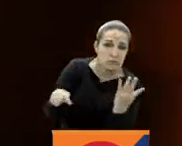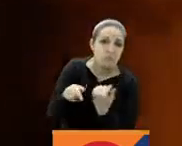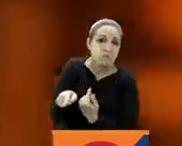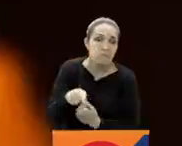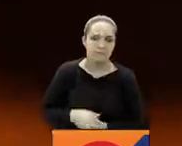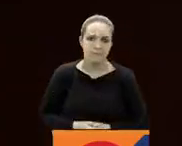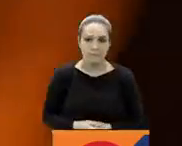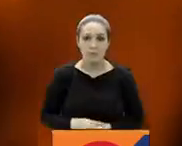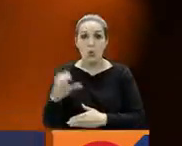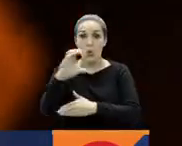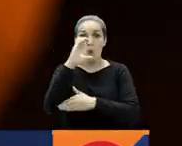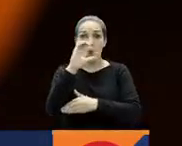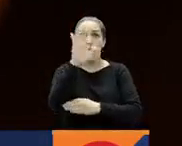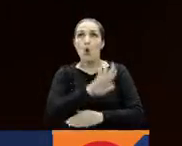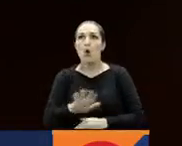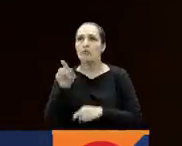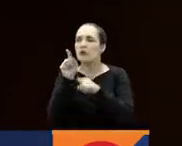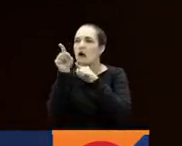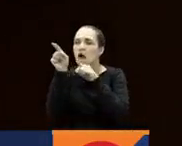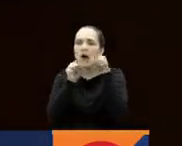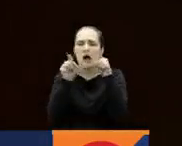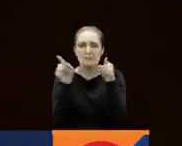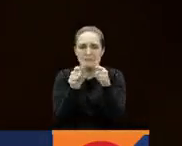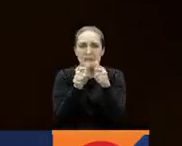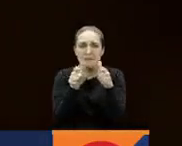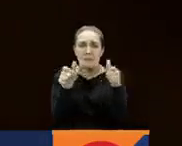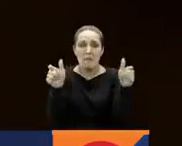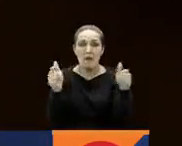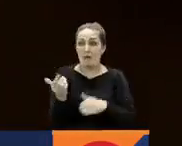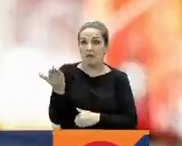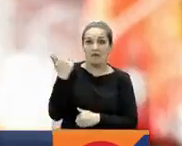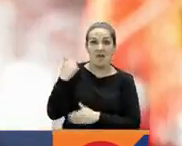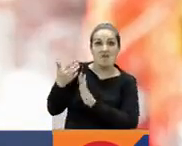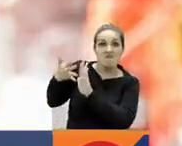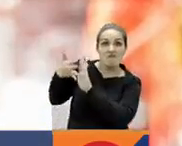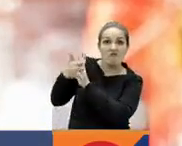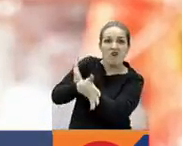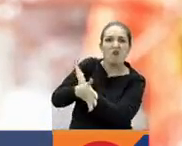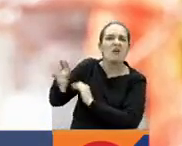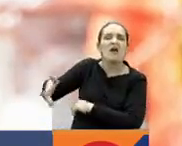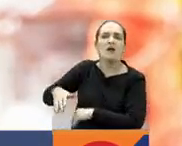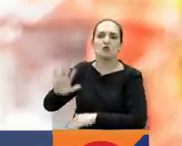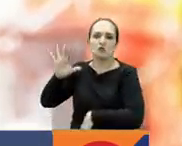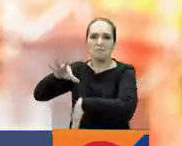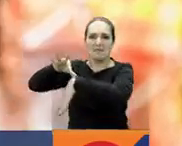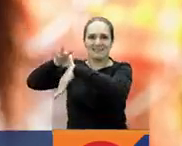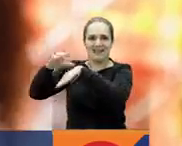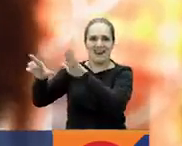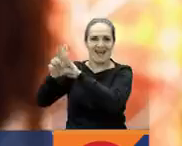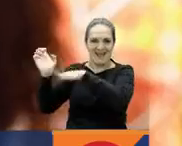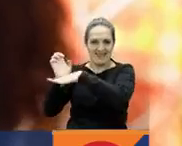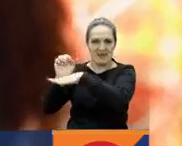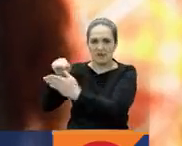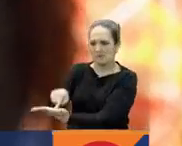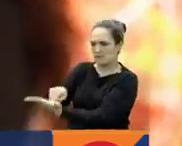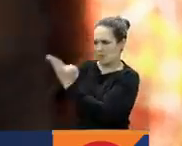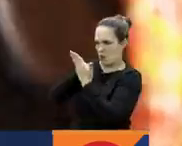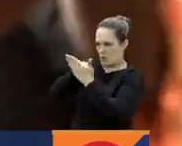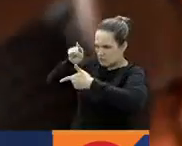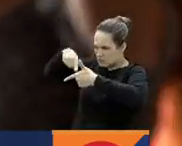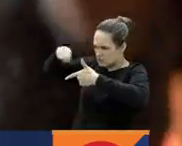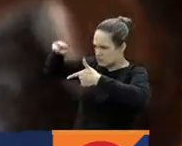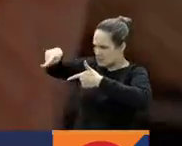en colombia las cifras no dan tregua en el último informe presentado por medicina legal frente a la situación de violencia de género